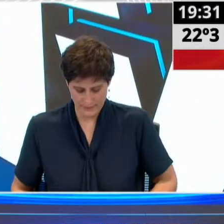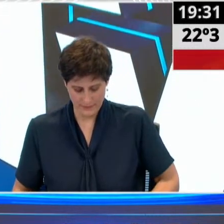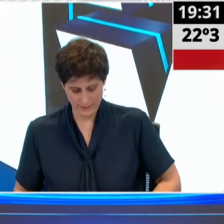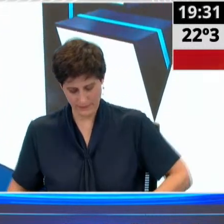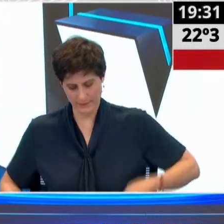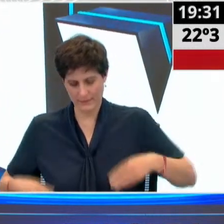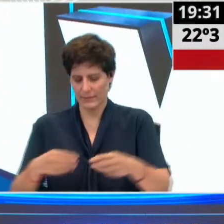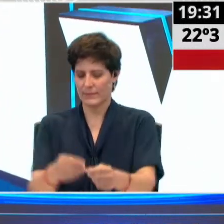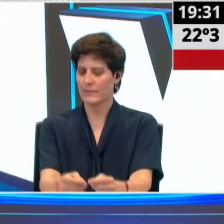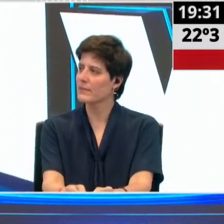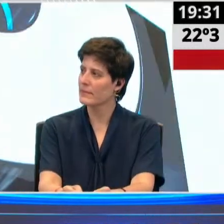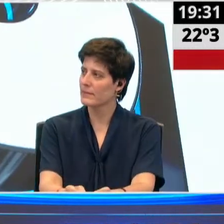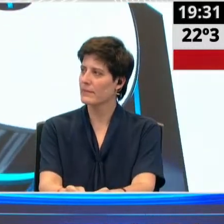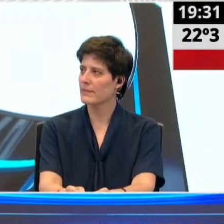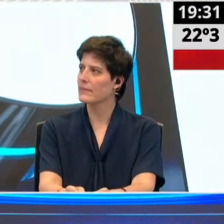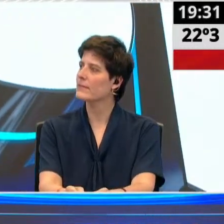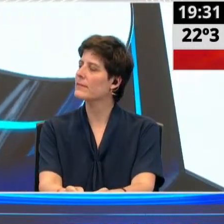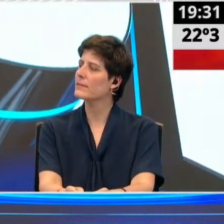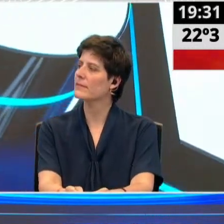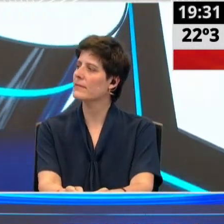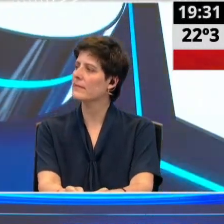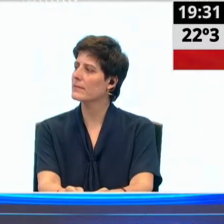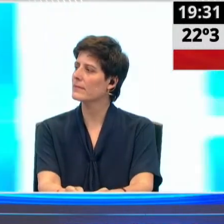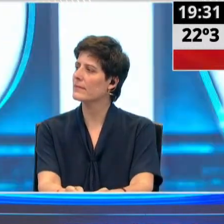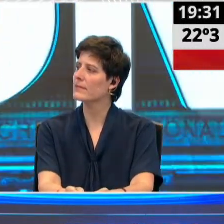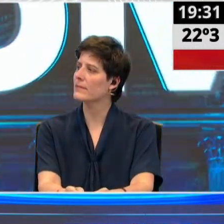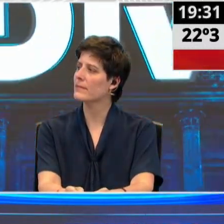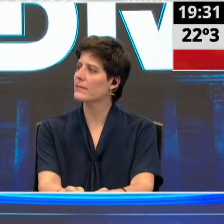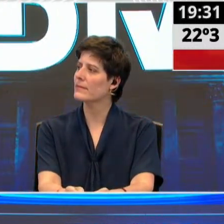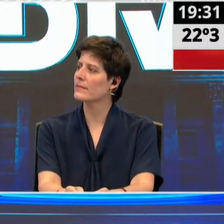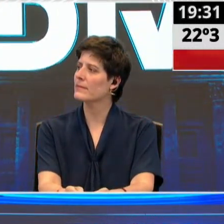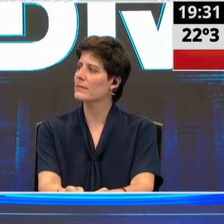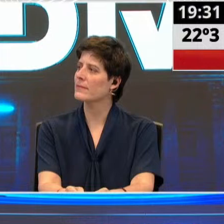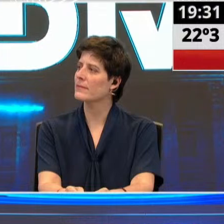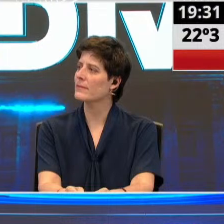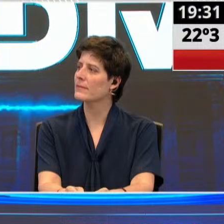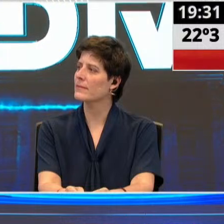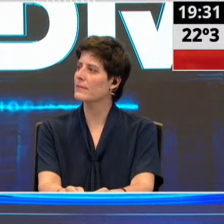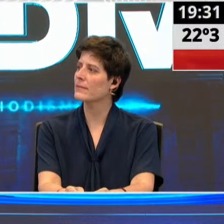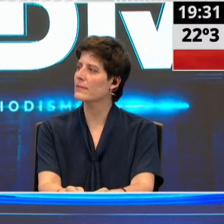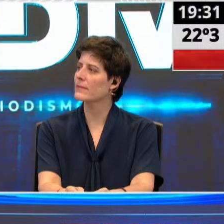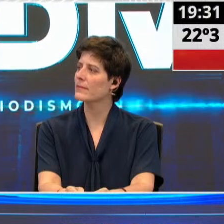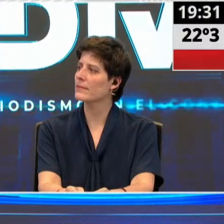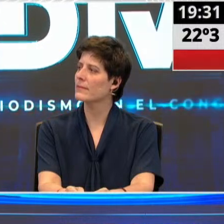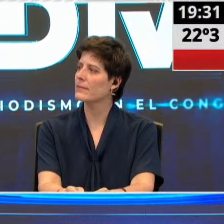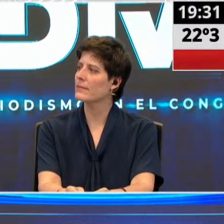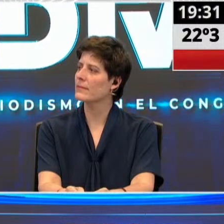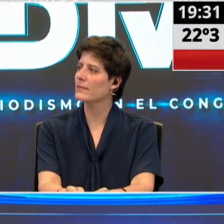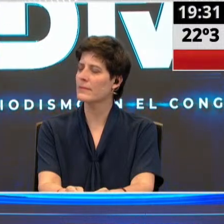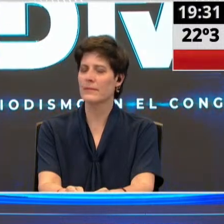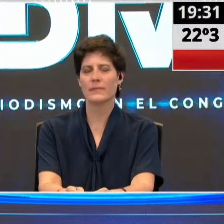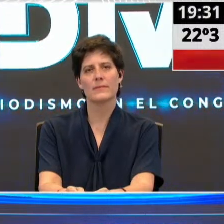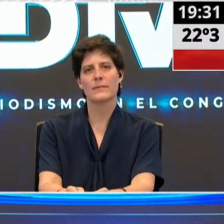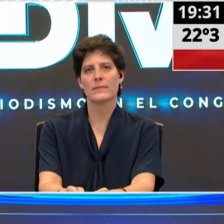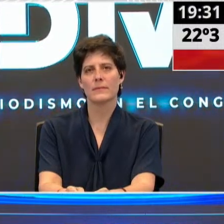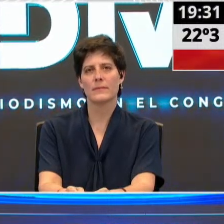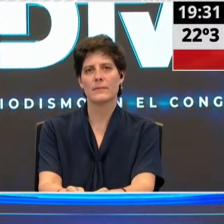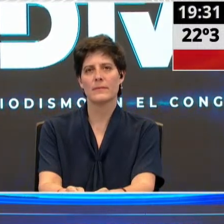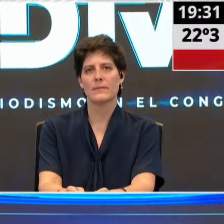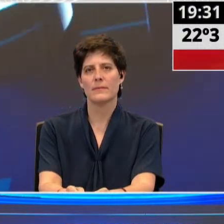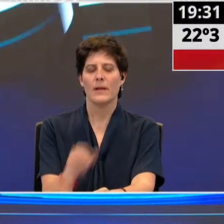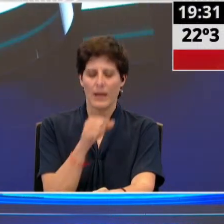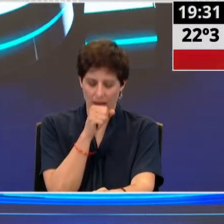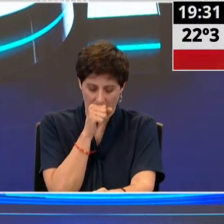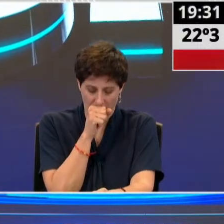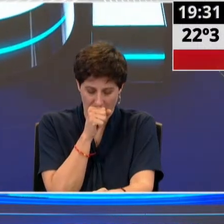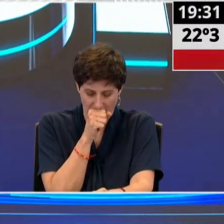que no se va a dar una discusión presupuestaria en lo que queda de este año, como hemos visto en otros momentos, en donde